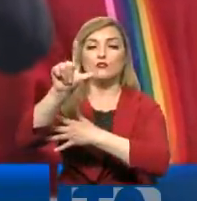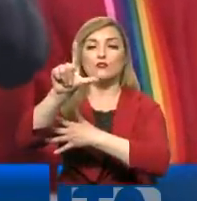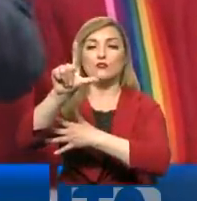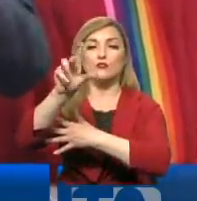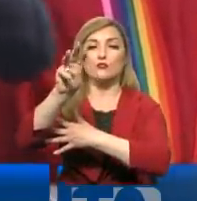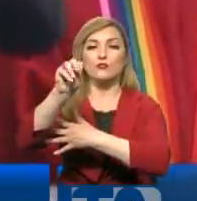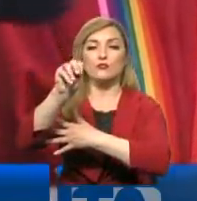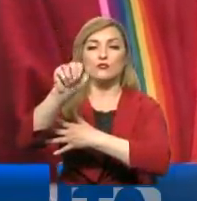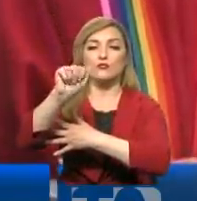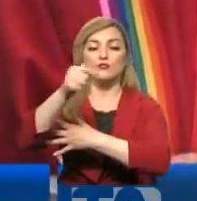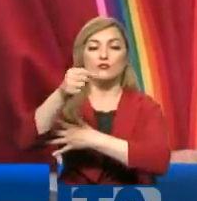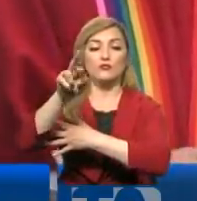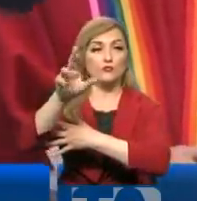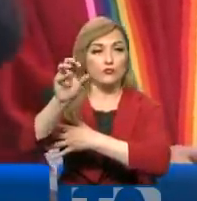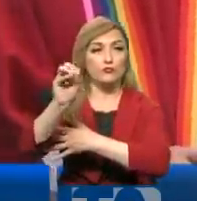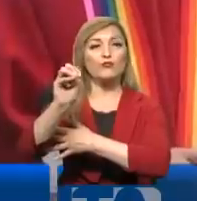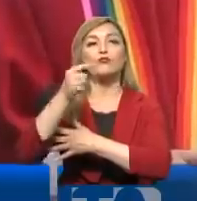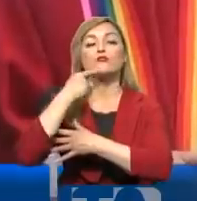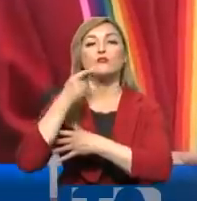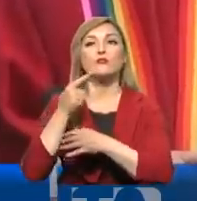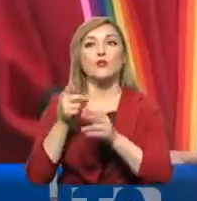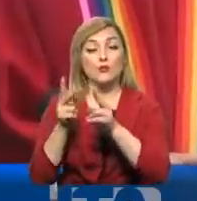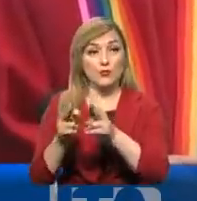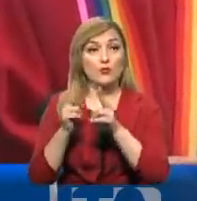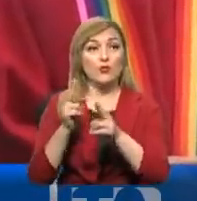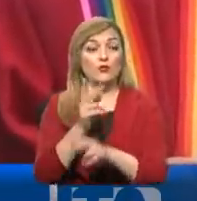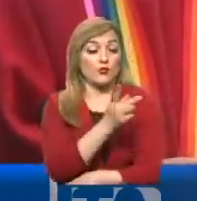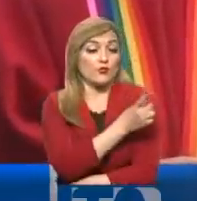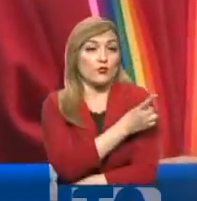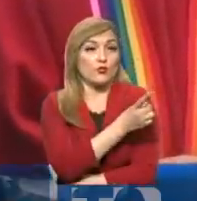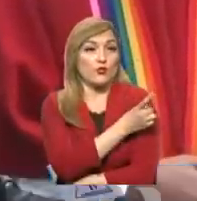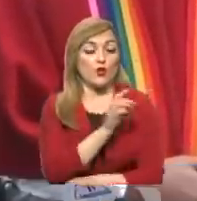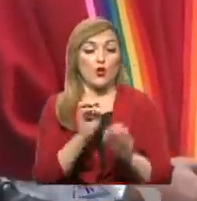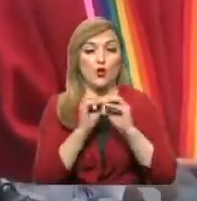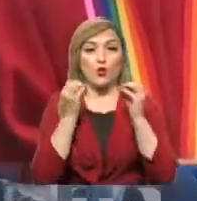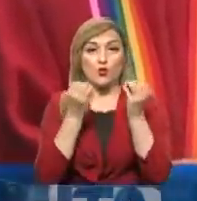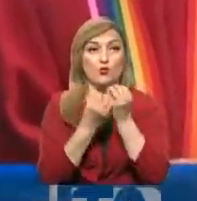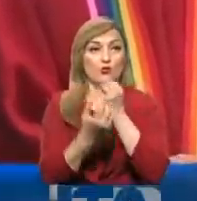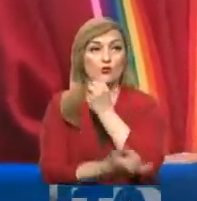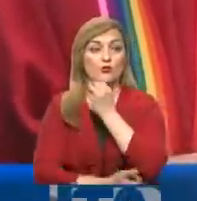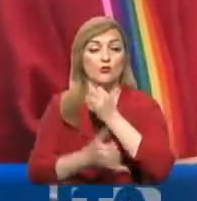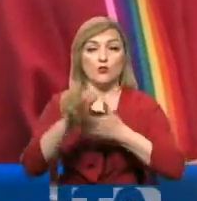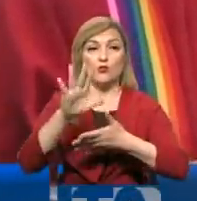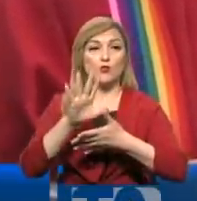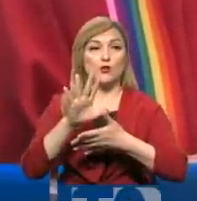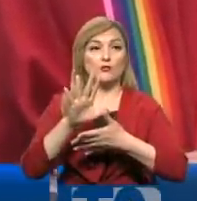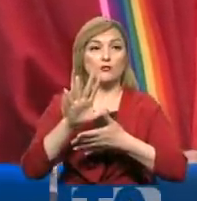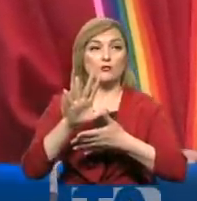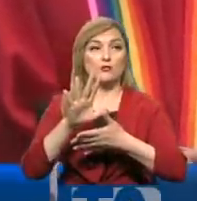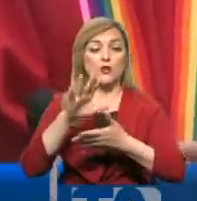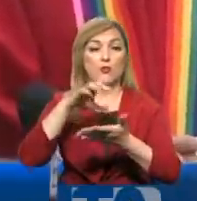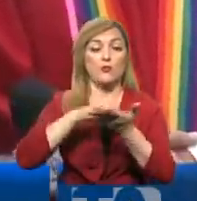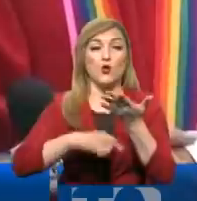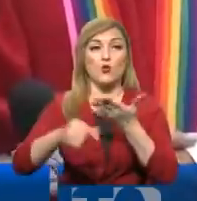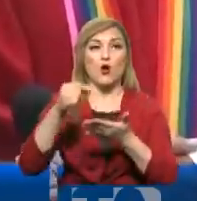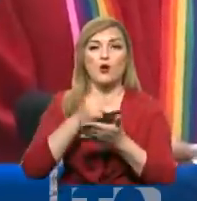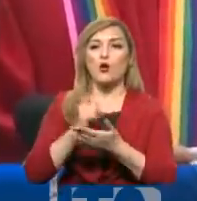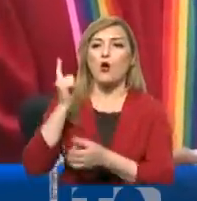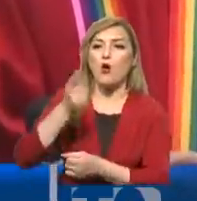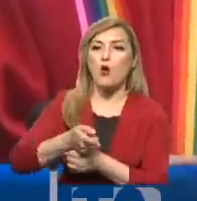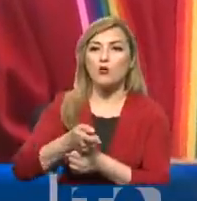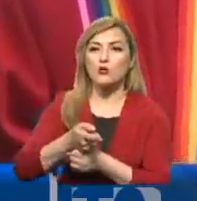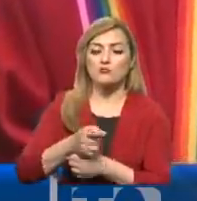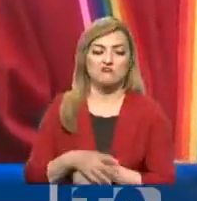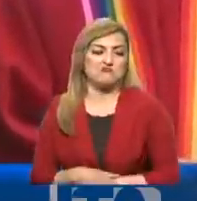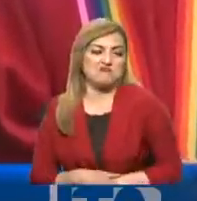a conocer que hasta los mismos delegados de la OEA, de la misión de la OEA, no se les hizo caso en la provincia del Guayas. Vamos